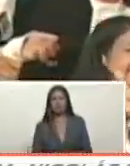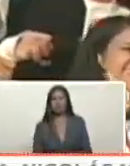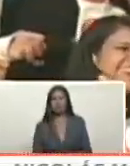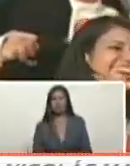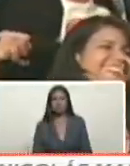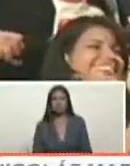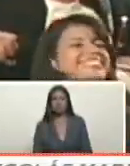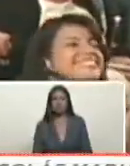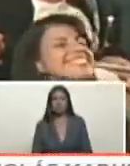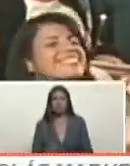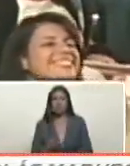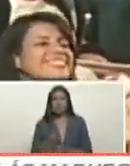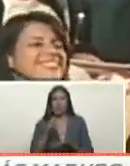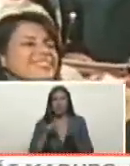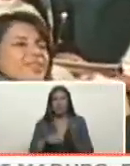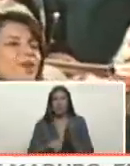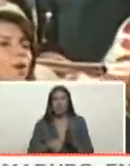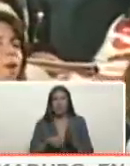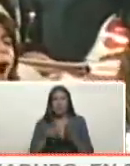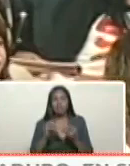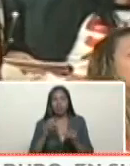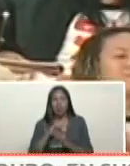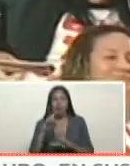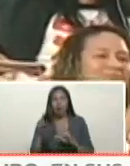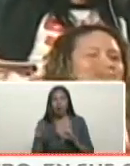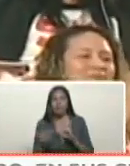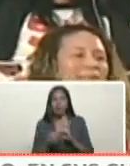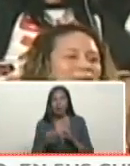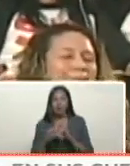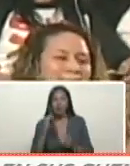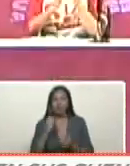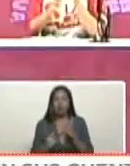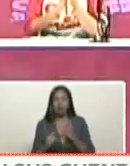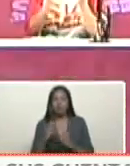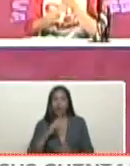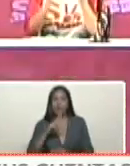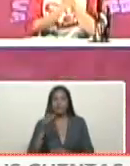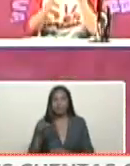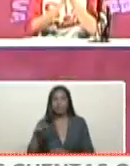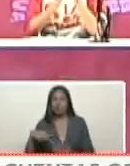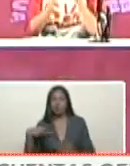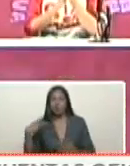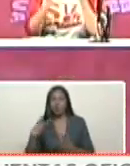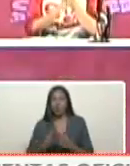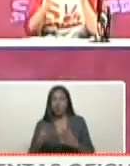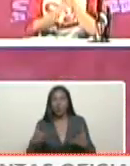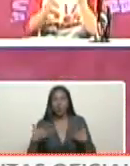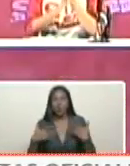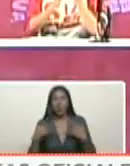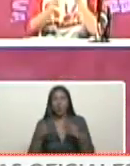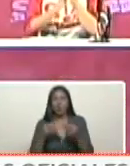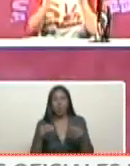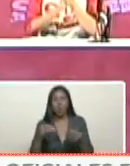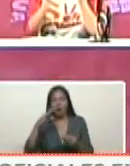Vamos a carnetizarlos hasta el último de los voluntarios activistas, militantes del movimiento